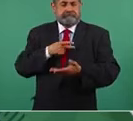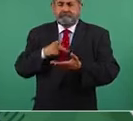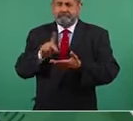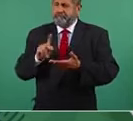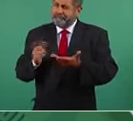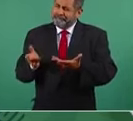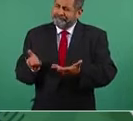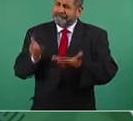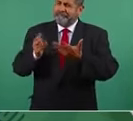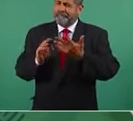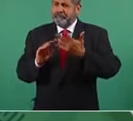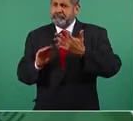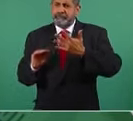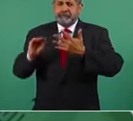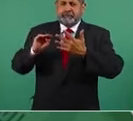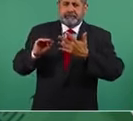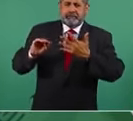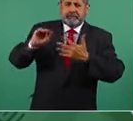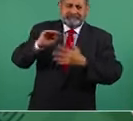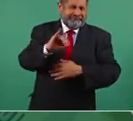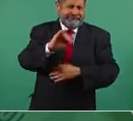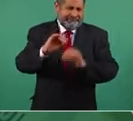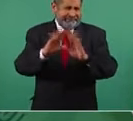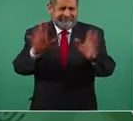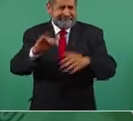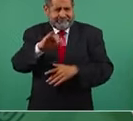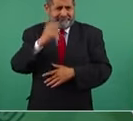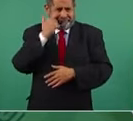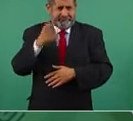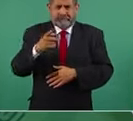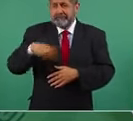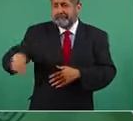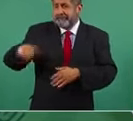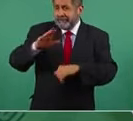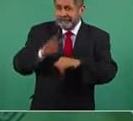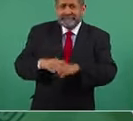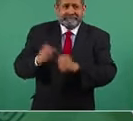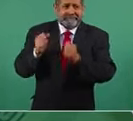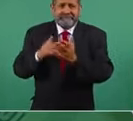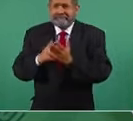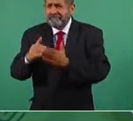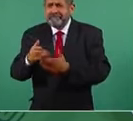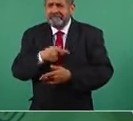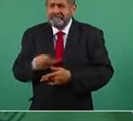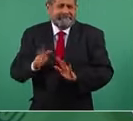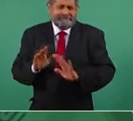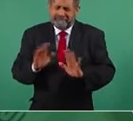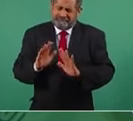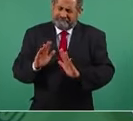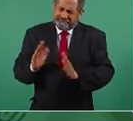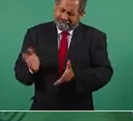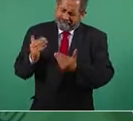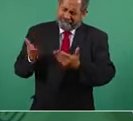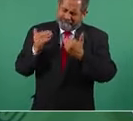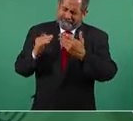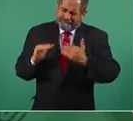desde luego, queremos sacar de la pobreza a millones de mexicanos